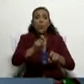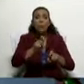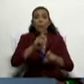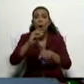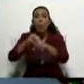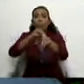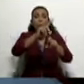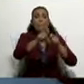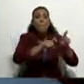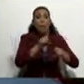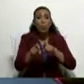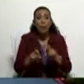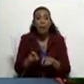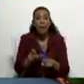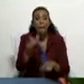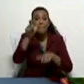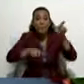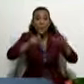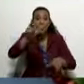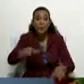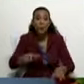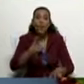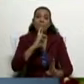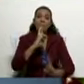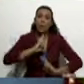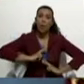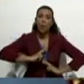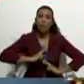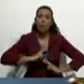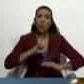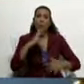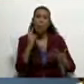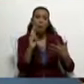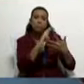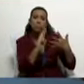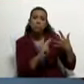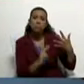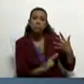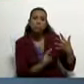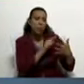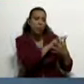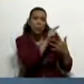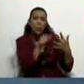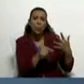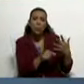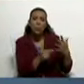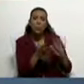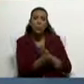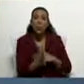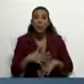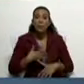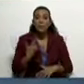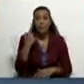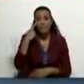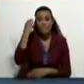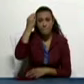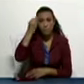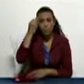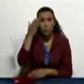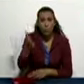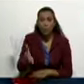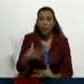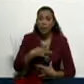consultivo para que el pueblo de Venezuela se expresara sobre lo que